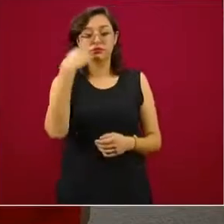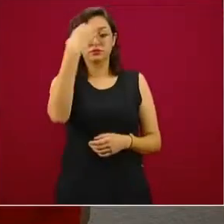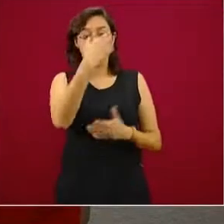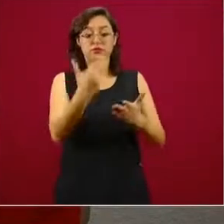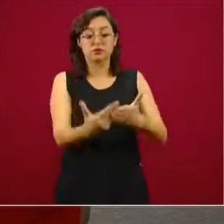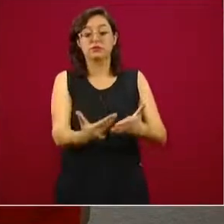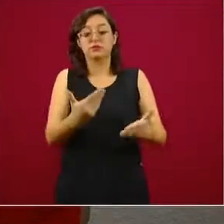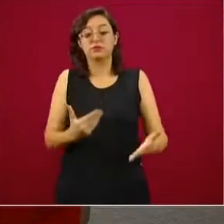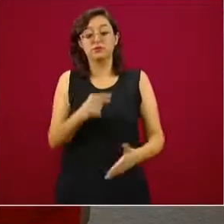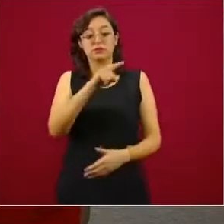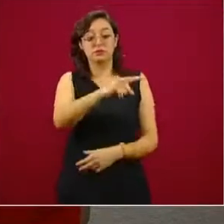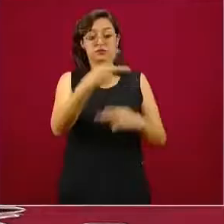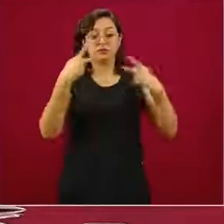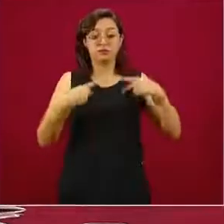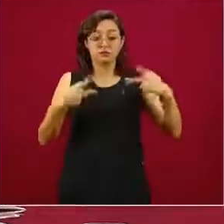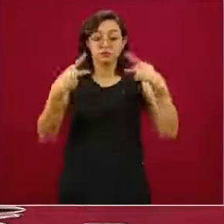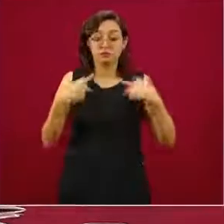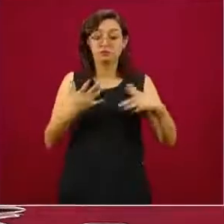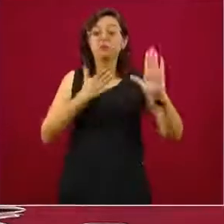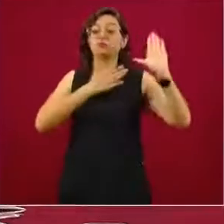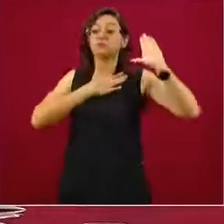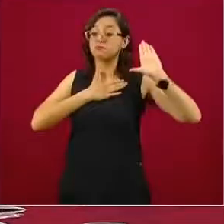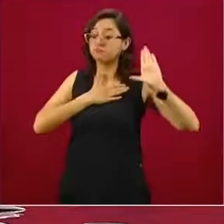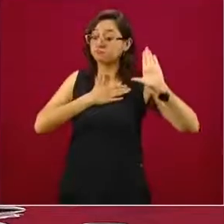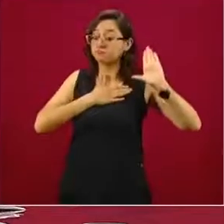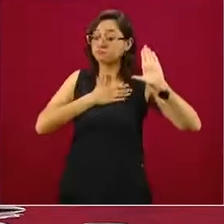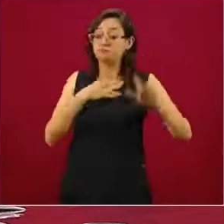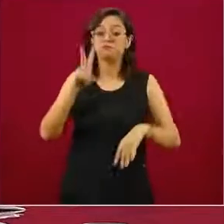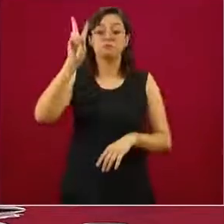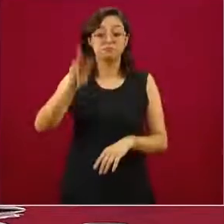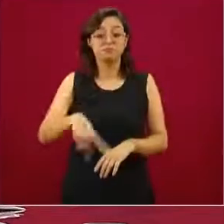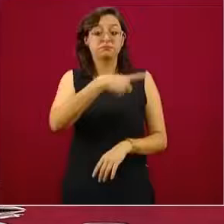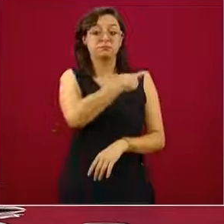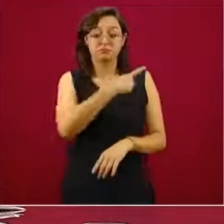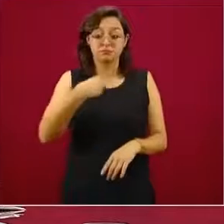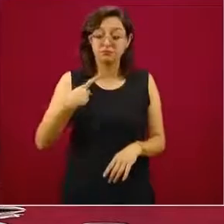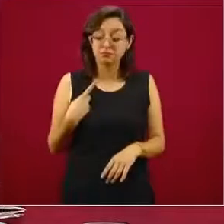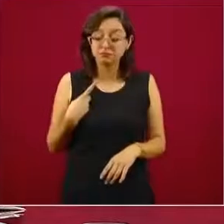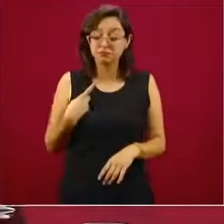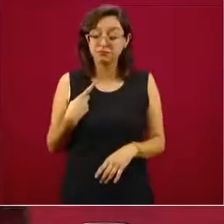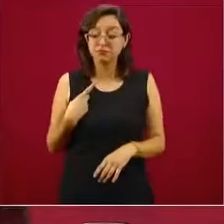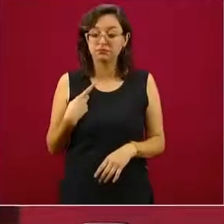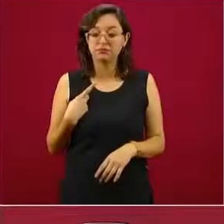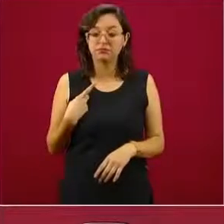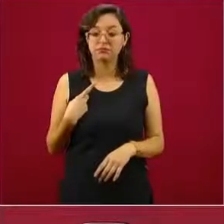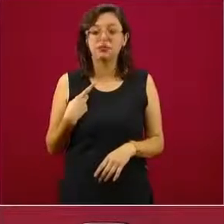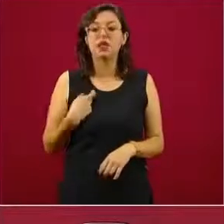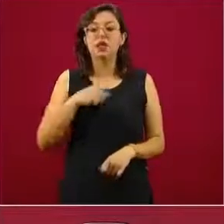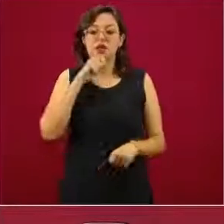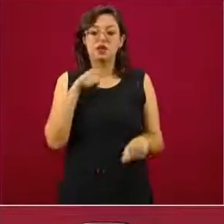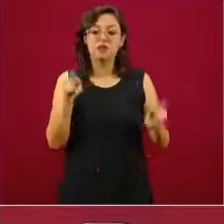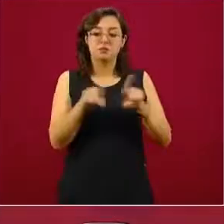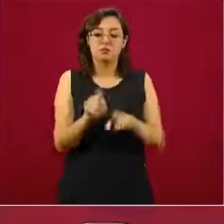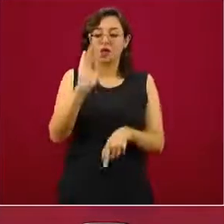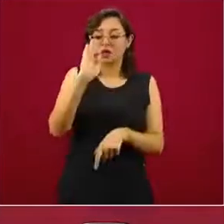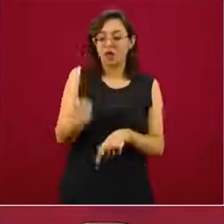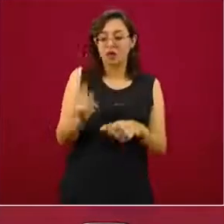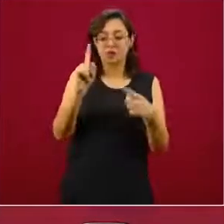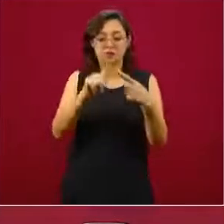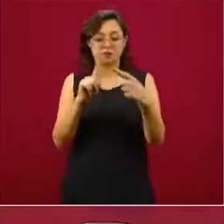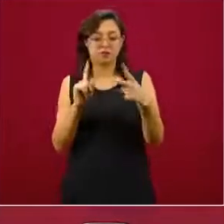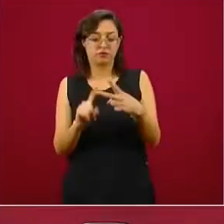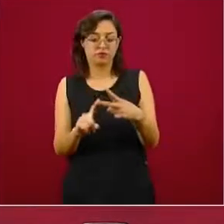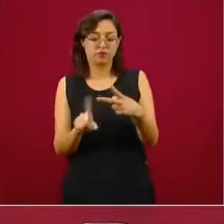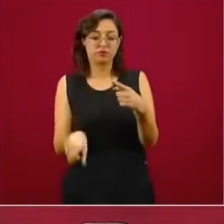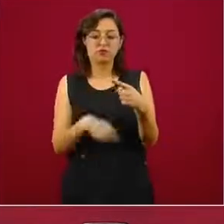estableciendo que la persona que la envía sabe que está bajo protesta de decir verdad Acepta también dos cosas. Por un